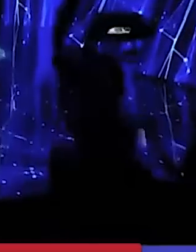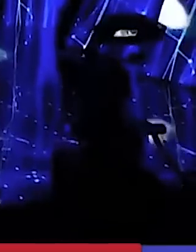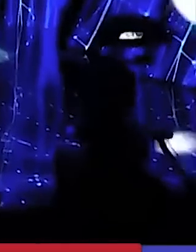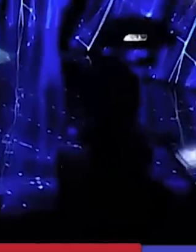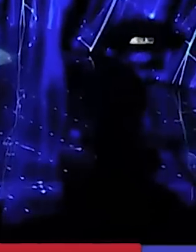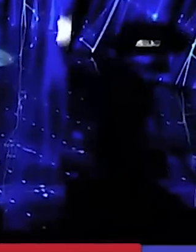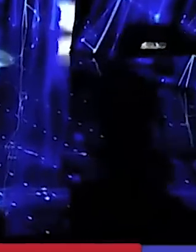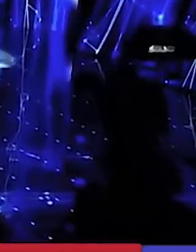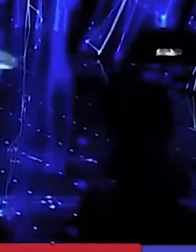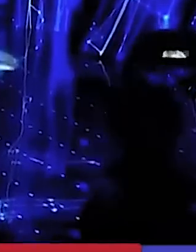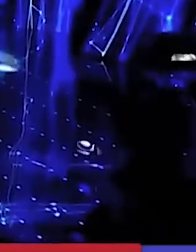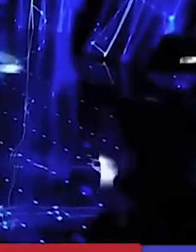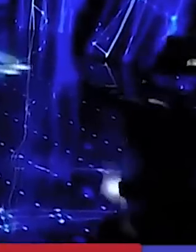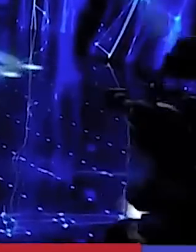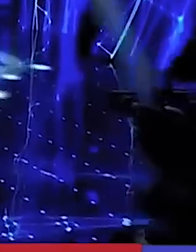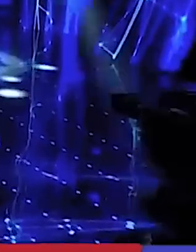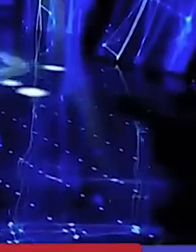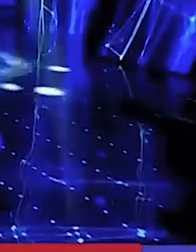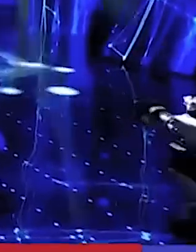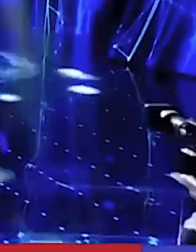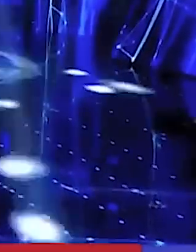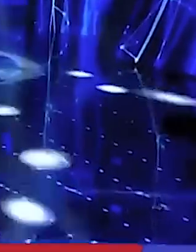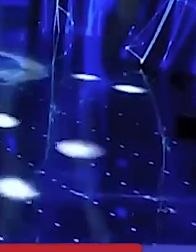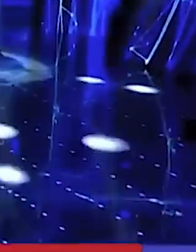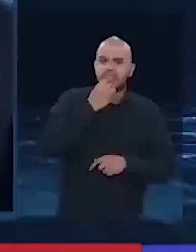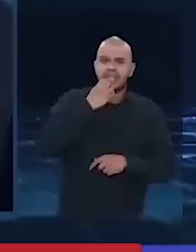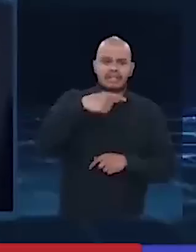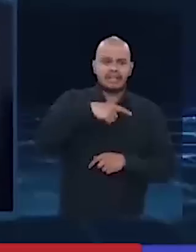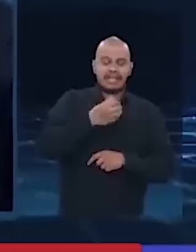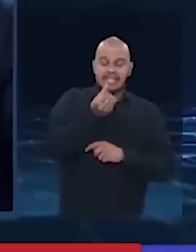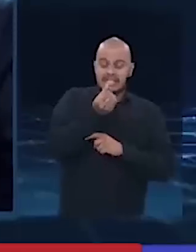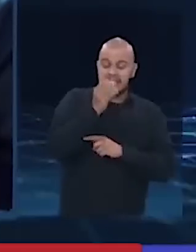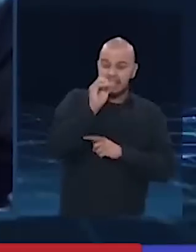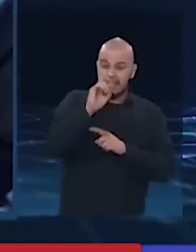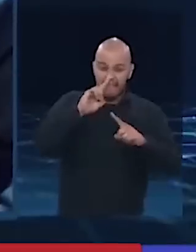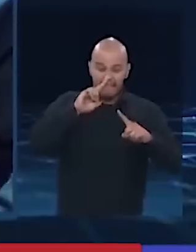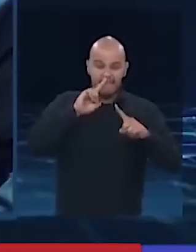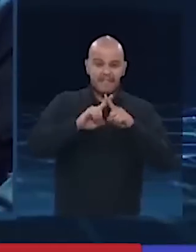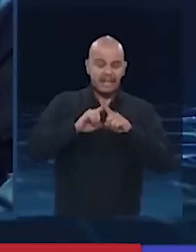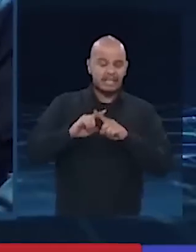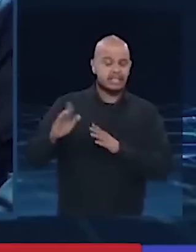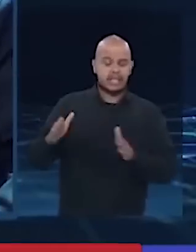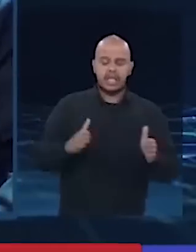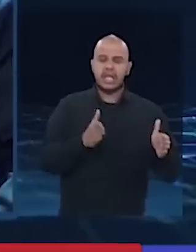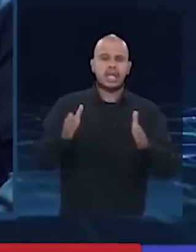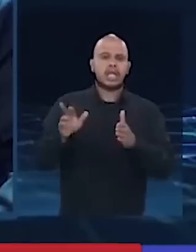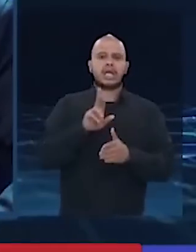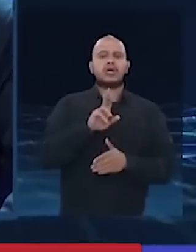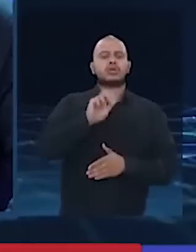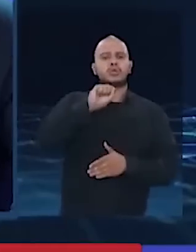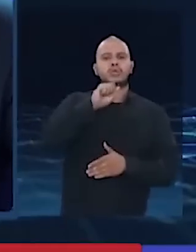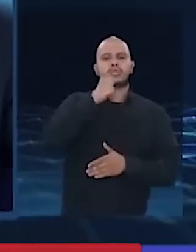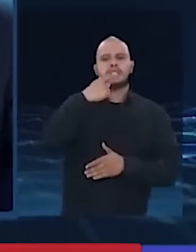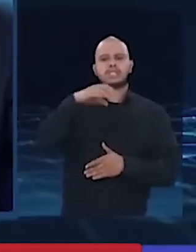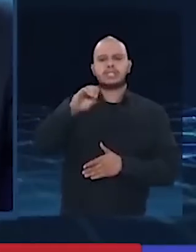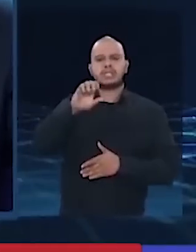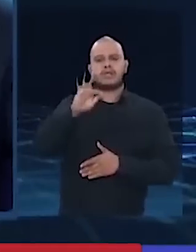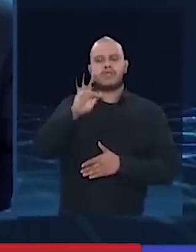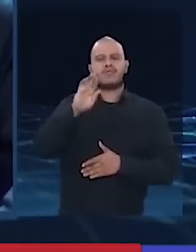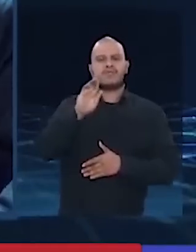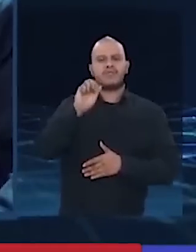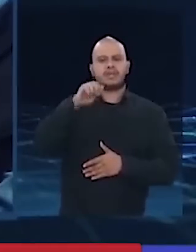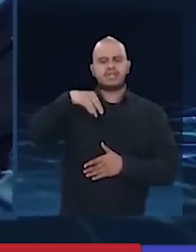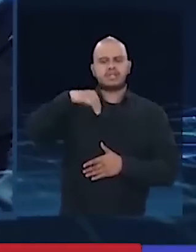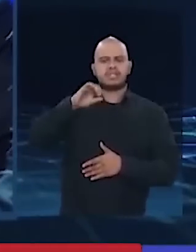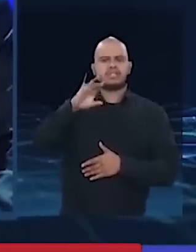tuvo como un lapsus y se queda callado y Bolsonaro lo carga sonriendo con ironía también. Los grandes ganadores,